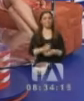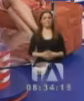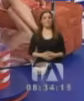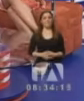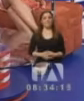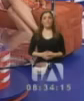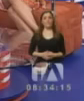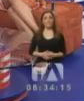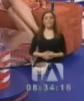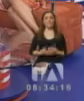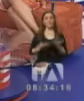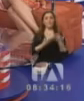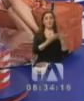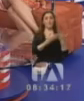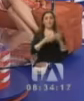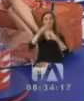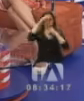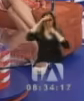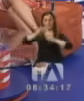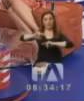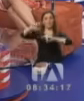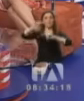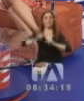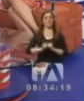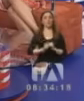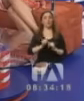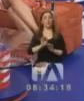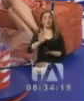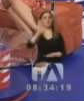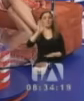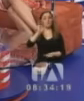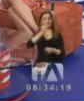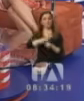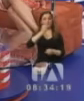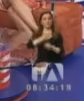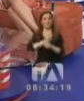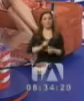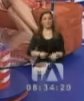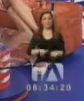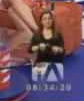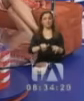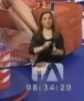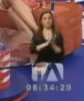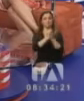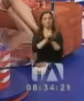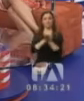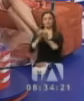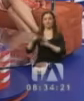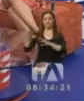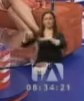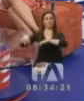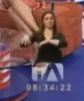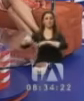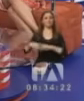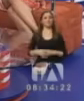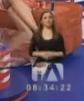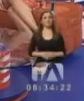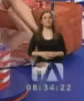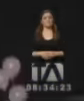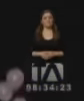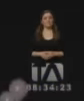una muy emotiva ceremonia que se hizo, pues además un compromiso de seguir trabajando para que la ayuda llegue a todos los afectados.